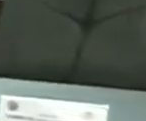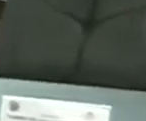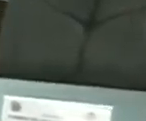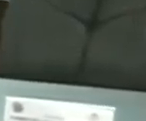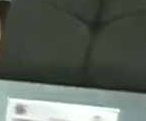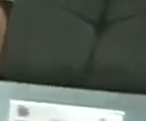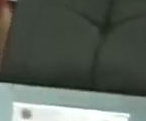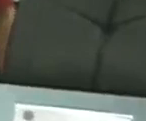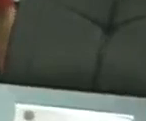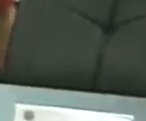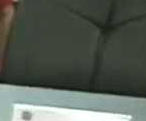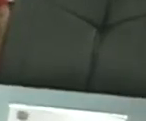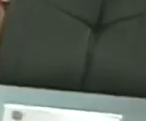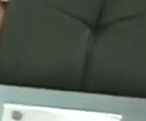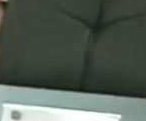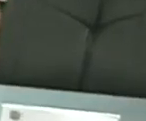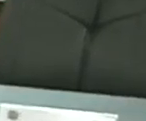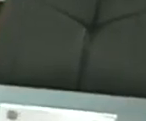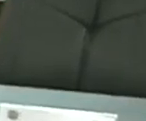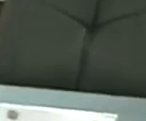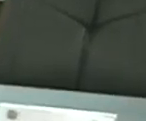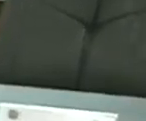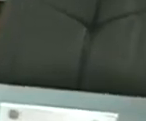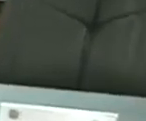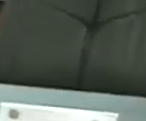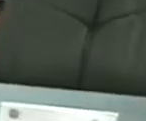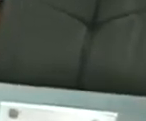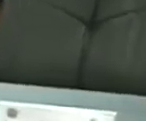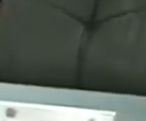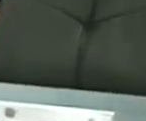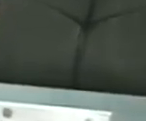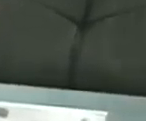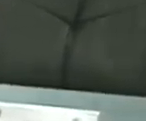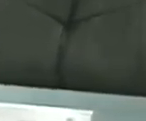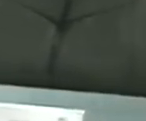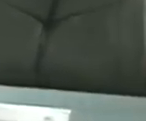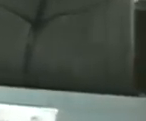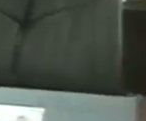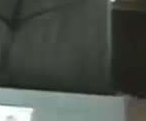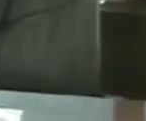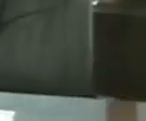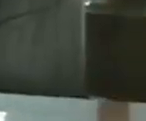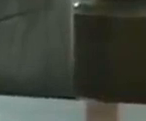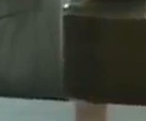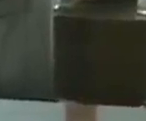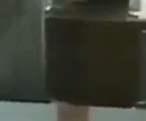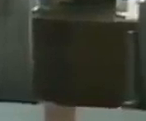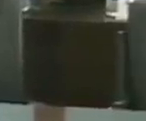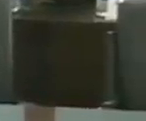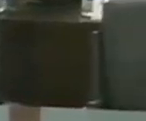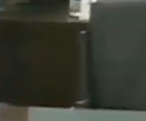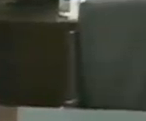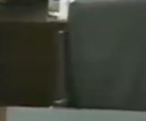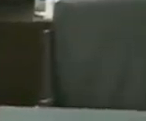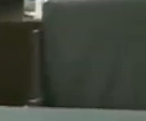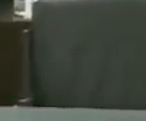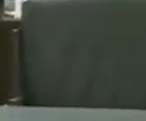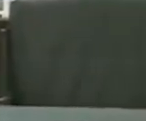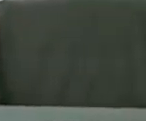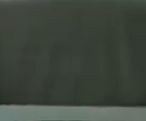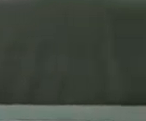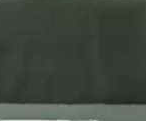jornada parlamentaria que ha convocado la Honorable Asamblea Nacional de la República Bolivariana de Venezuela para todos ustedes, como para cada martes y como